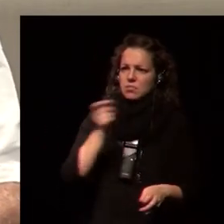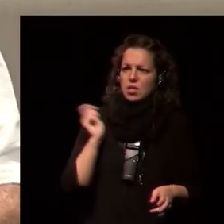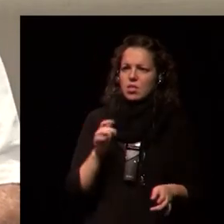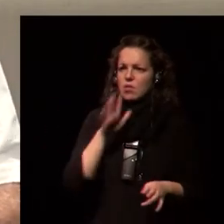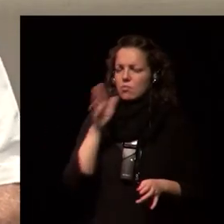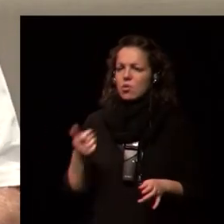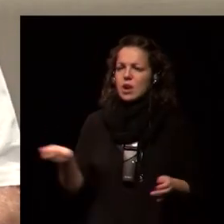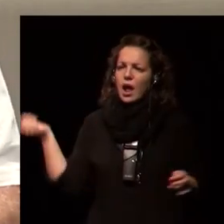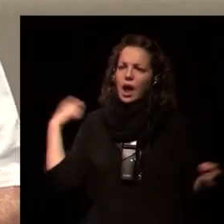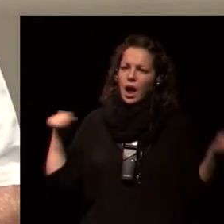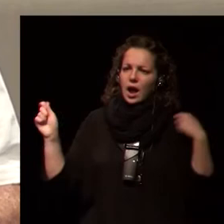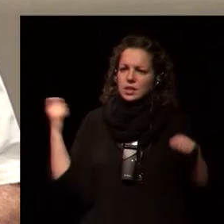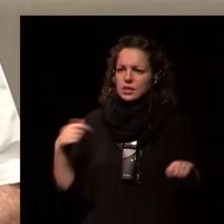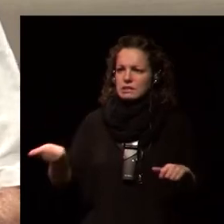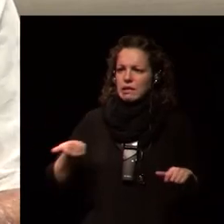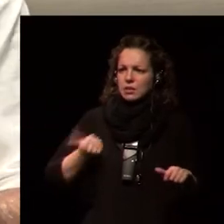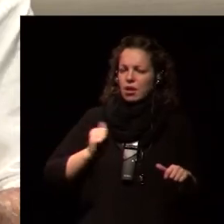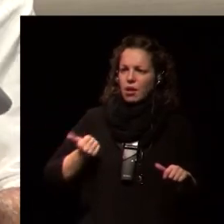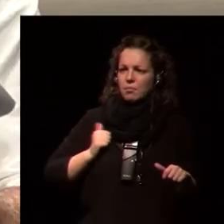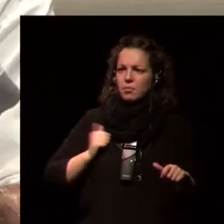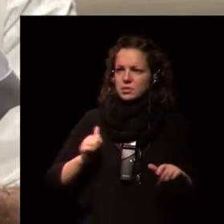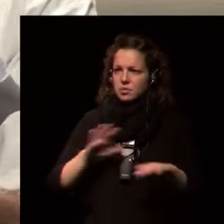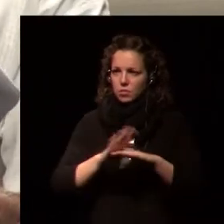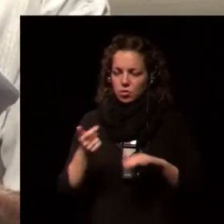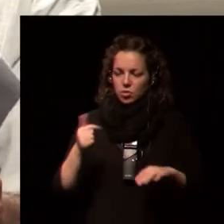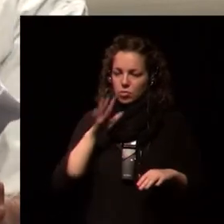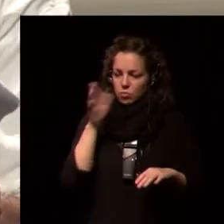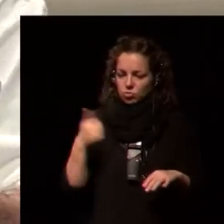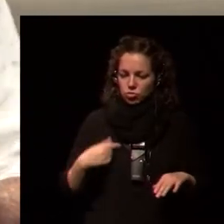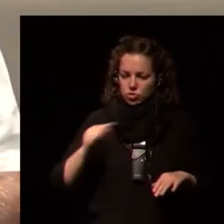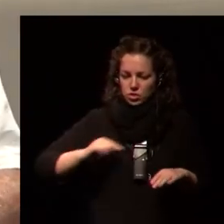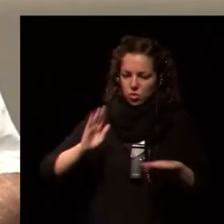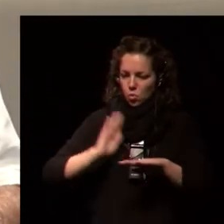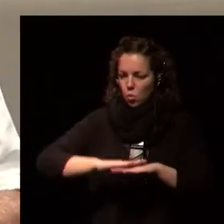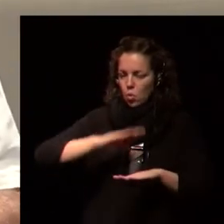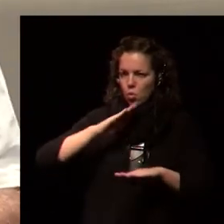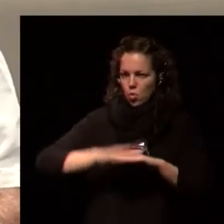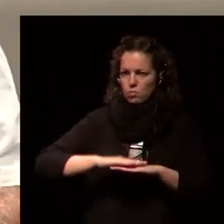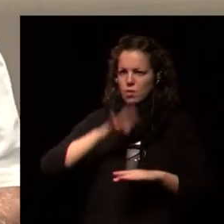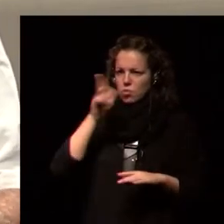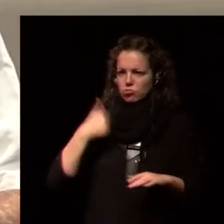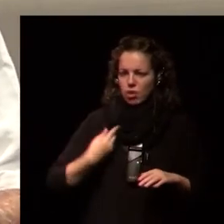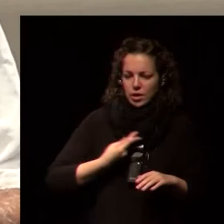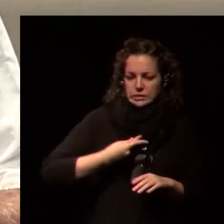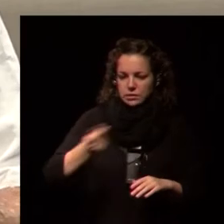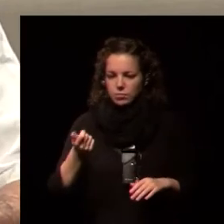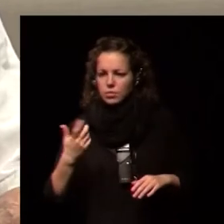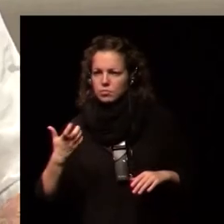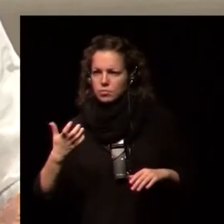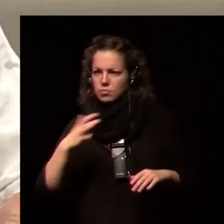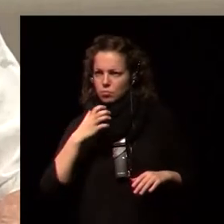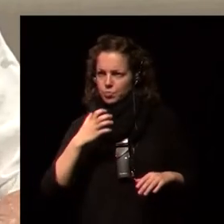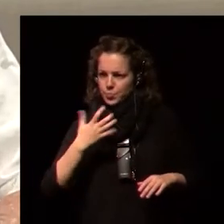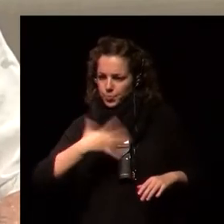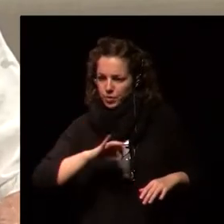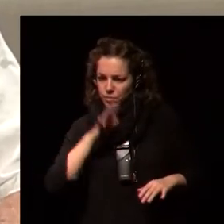se aprovechan de la culpabilidad que siento, que tiene que ver con el hecho de que podía escapar gracias a ese billete de avión